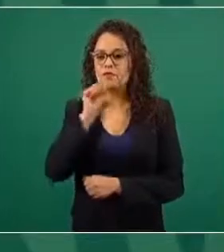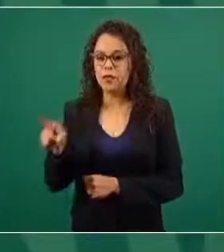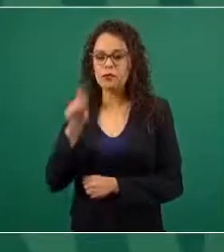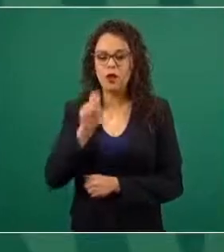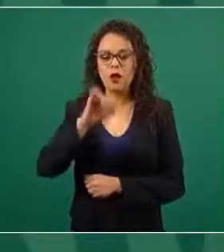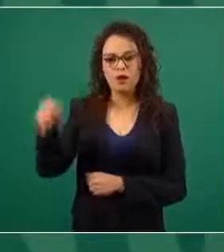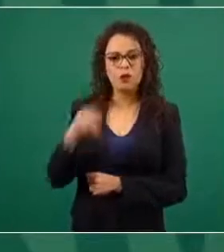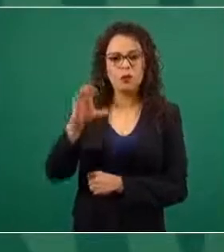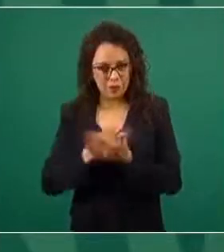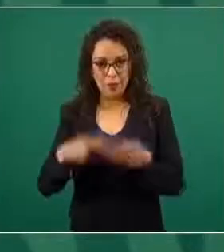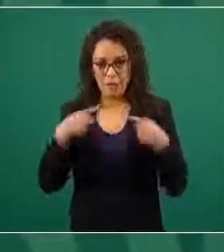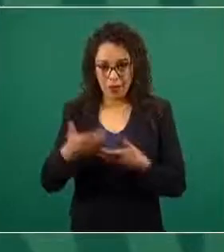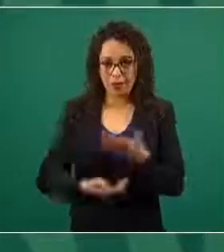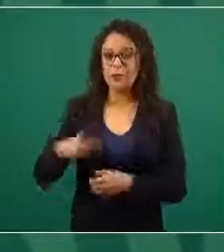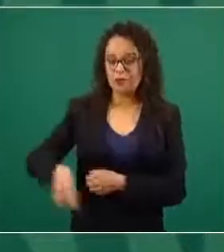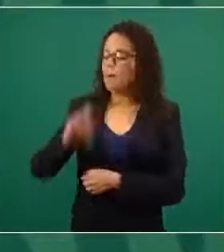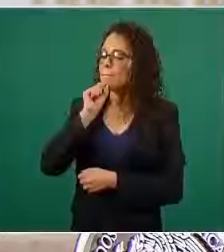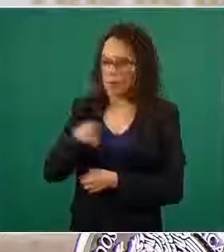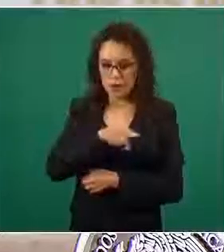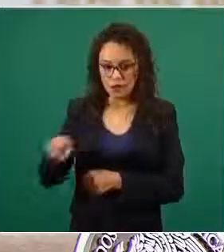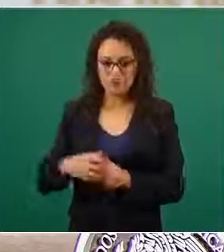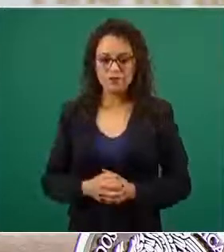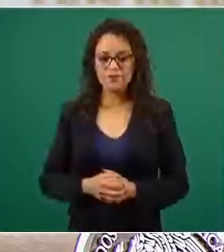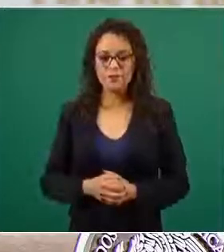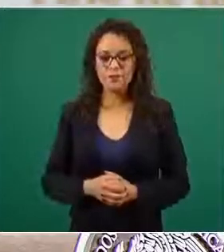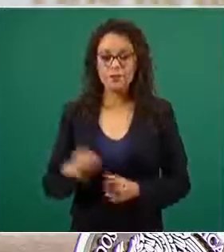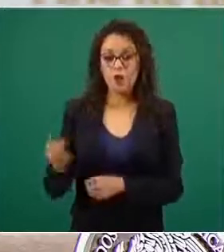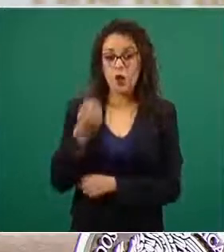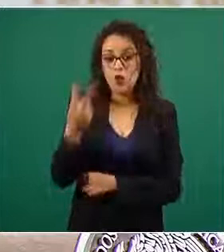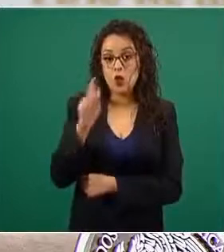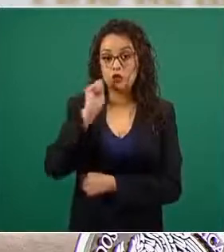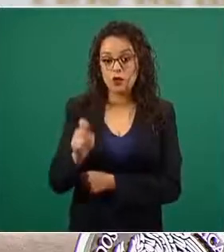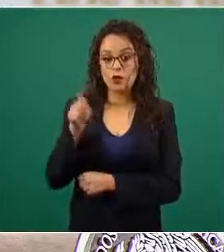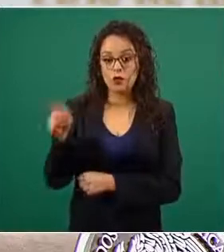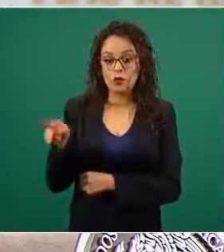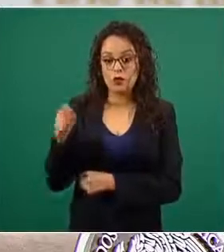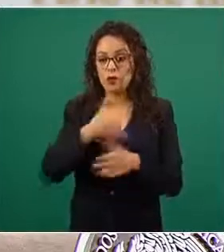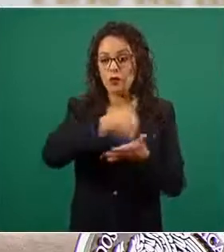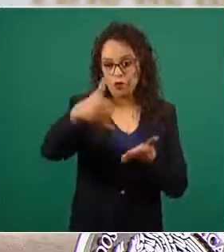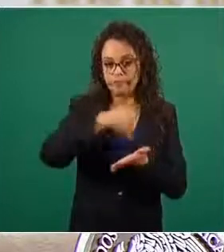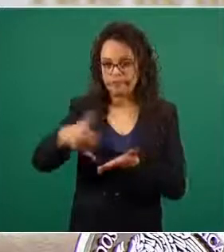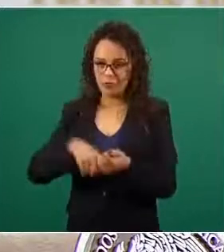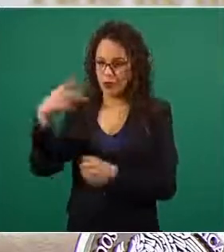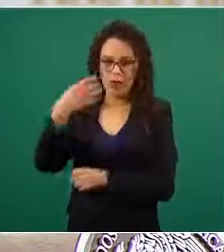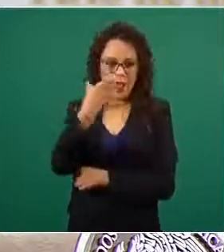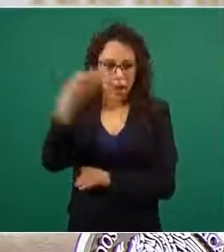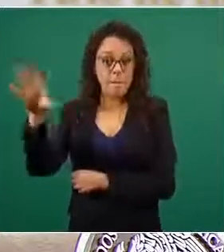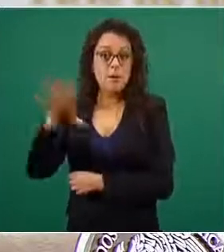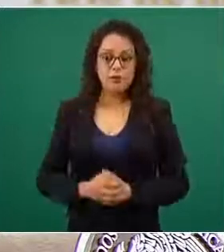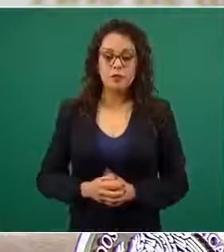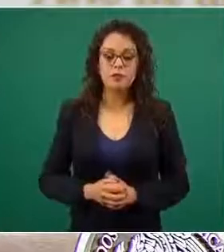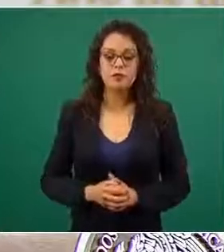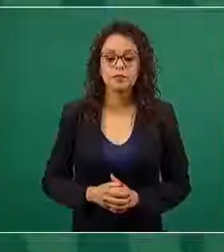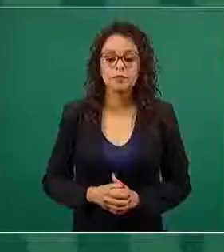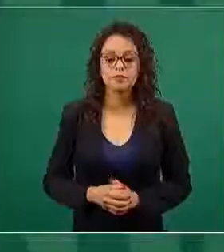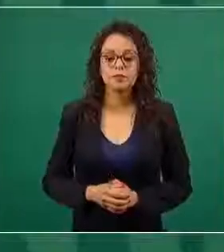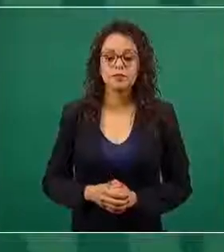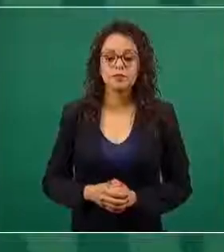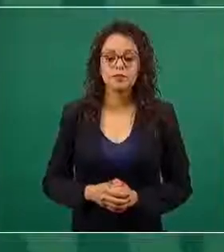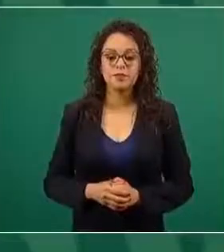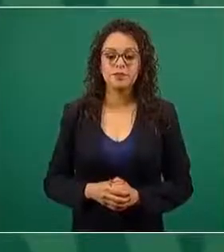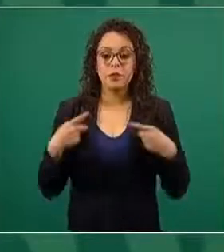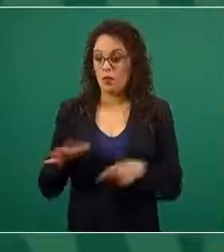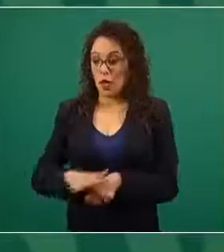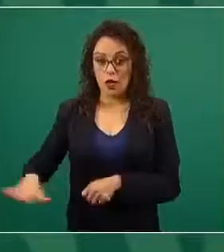de Jóvenes Construyendo el Futuro, los promotores de la Secretaría de Agricultura que hay en el campo, los que